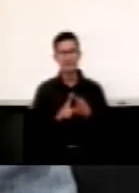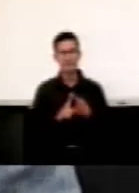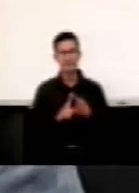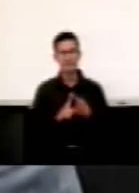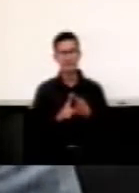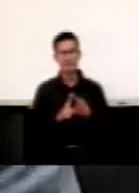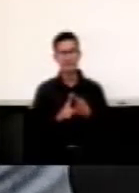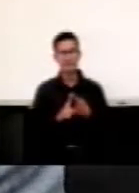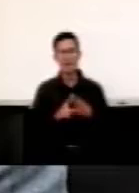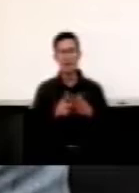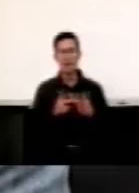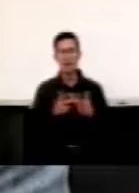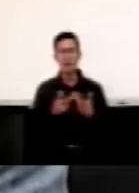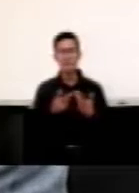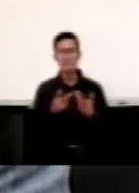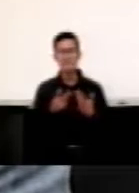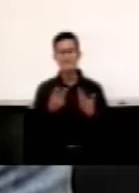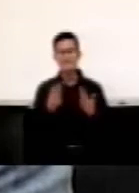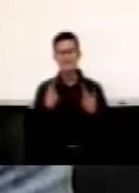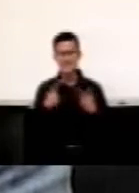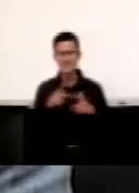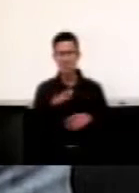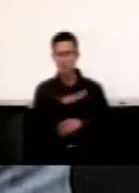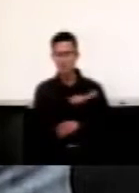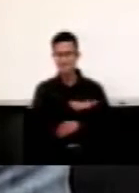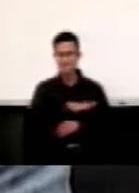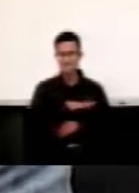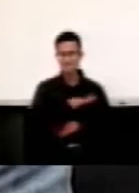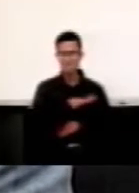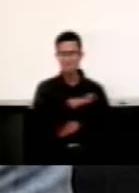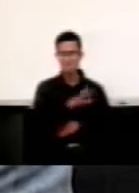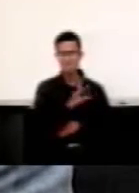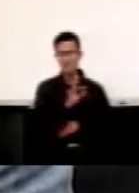formados en la ciencia política. Y la ventaja que tiene el libro,